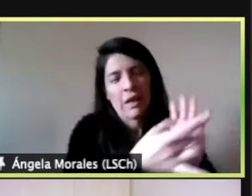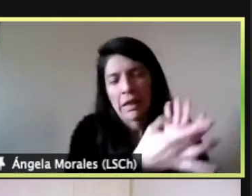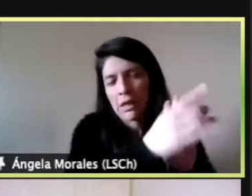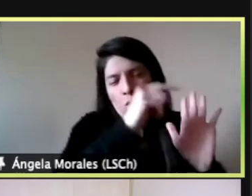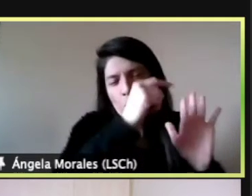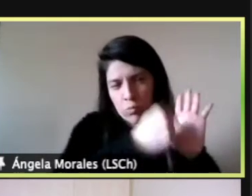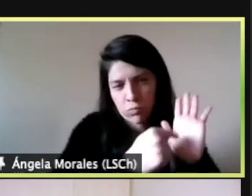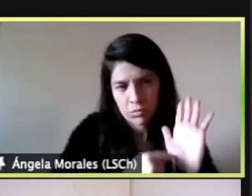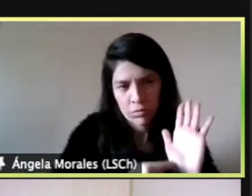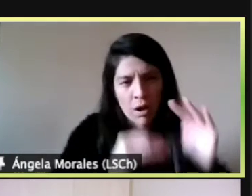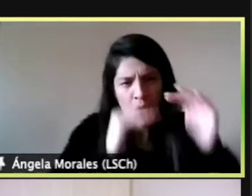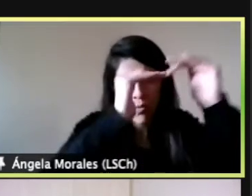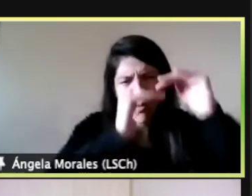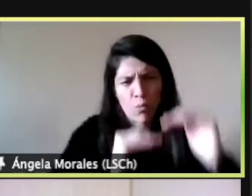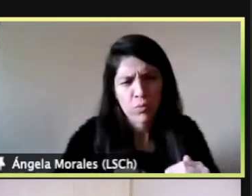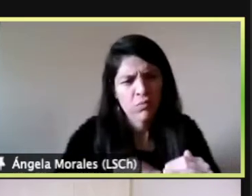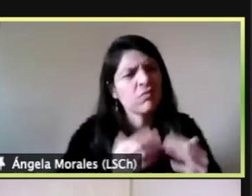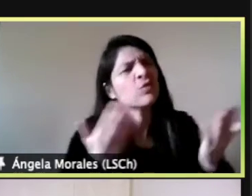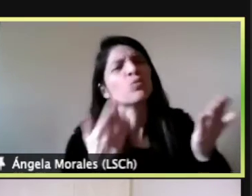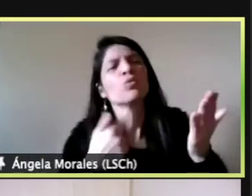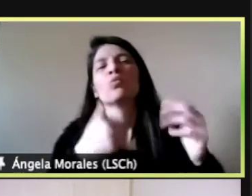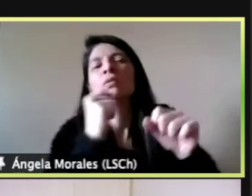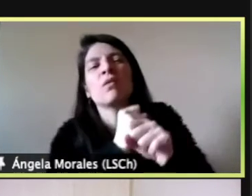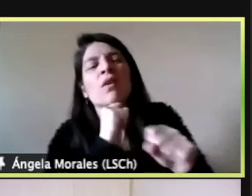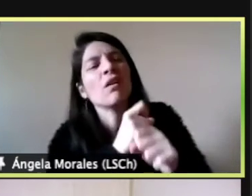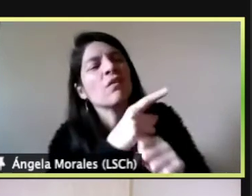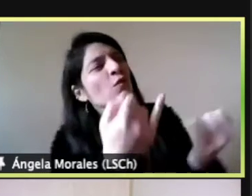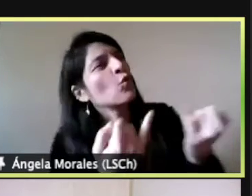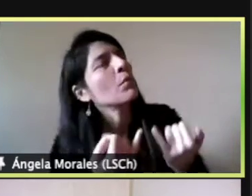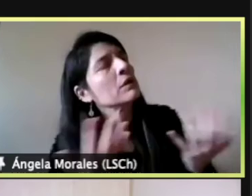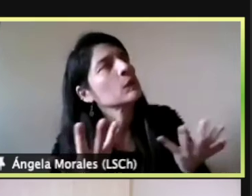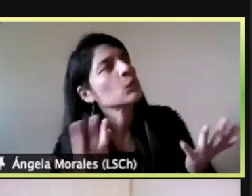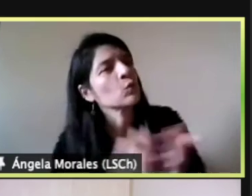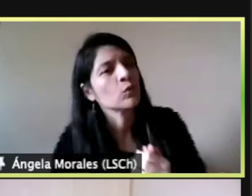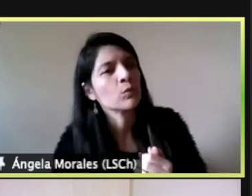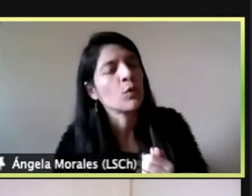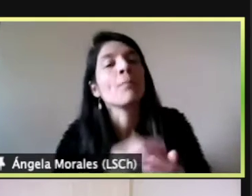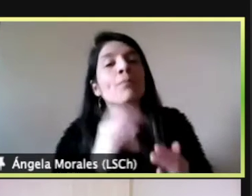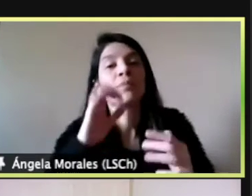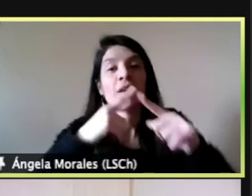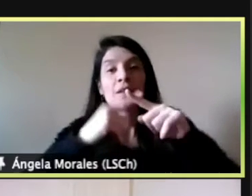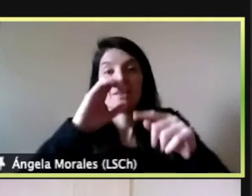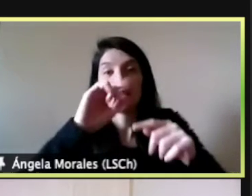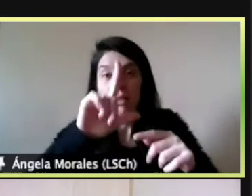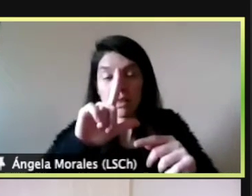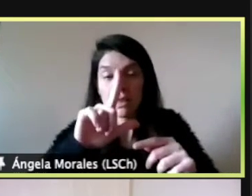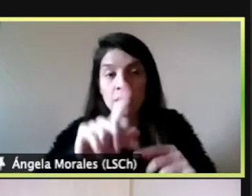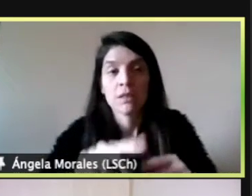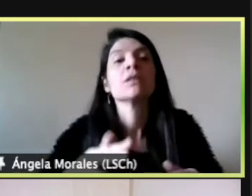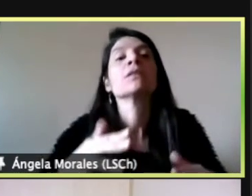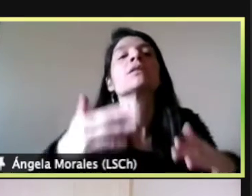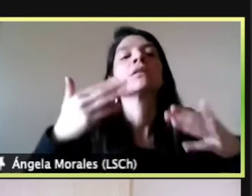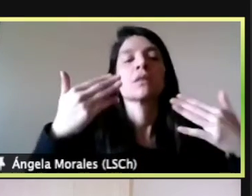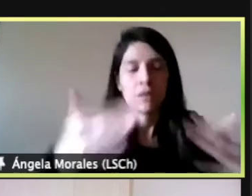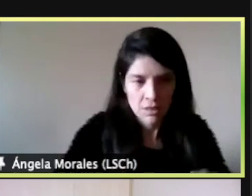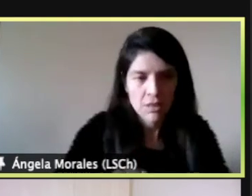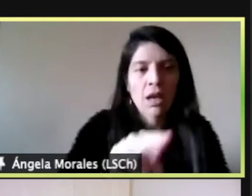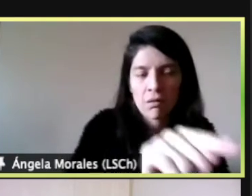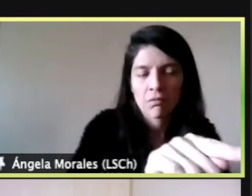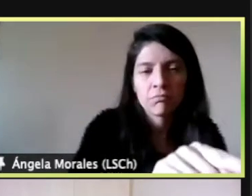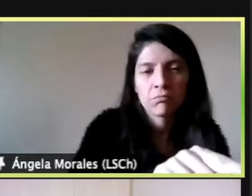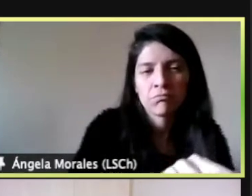¿cómo yo puedo trabajar con esta información? Bien, Excel ya tiene, esto le ha pasado a tanta gente alrededor del